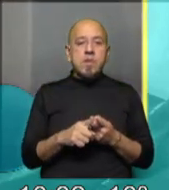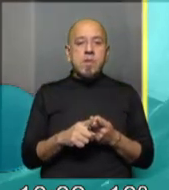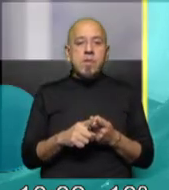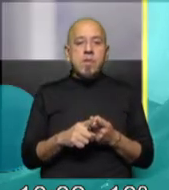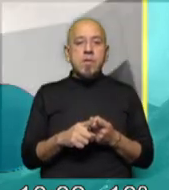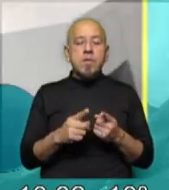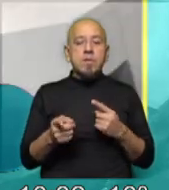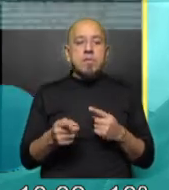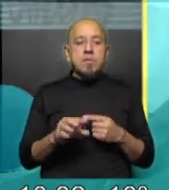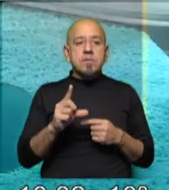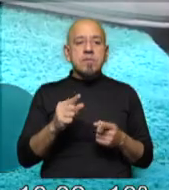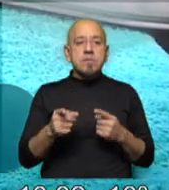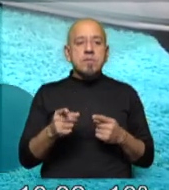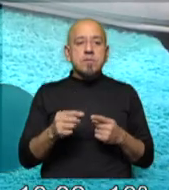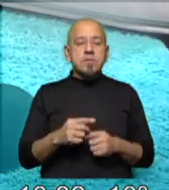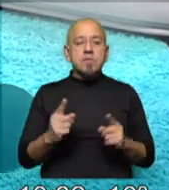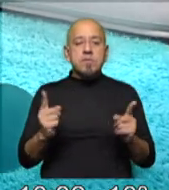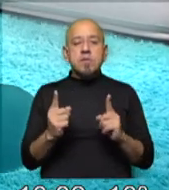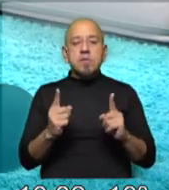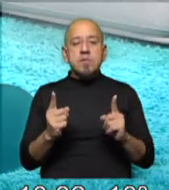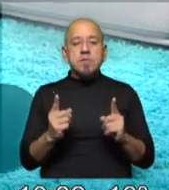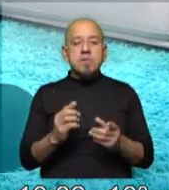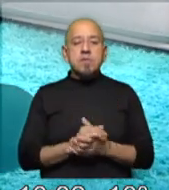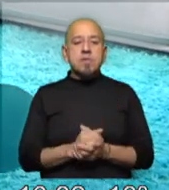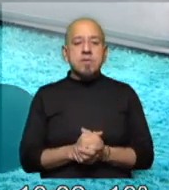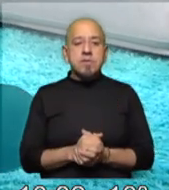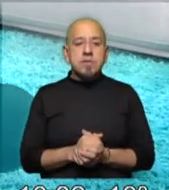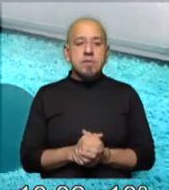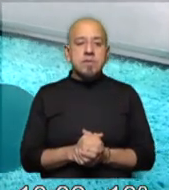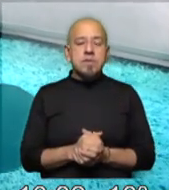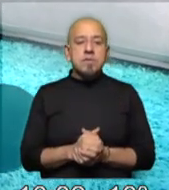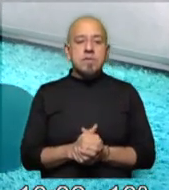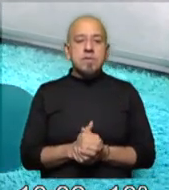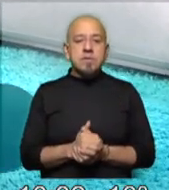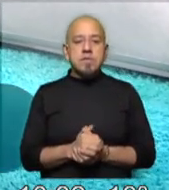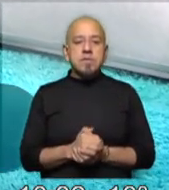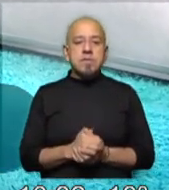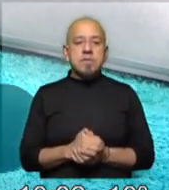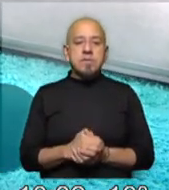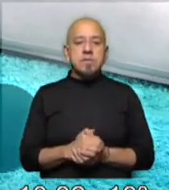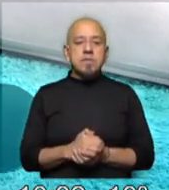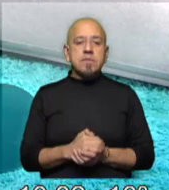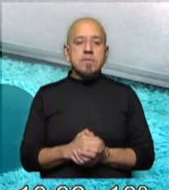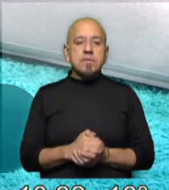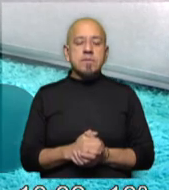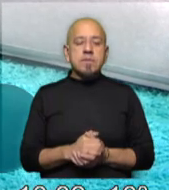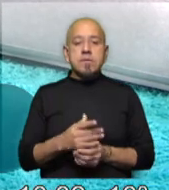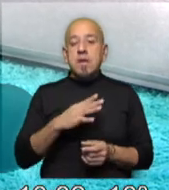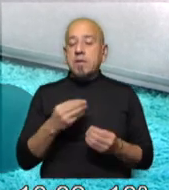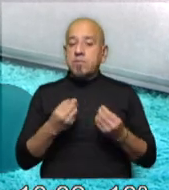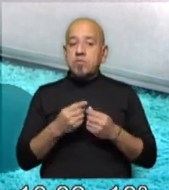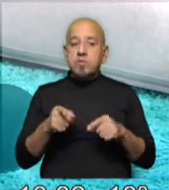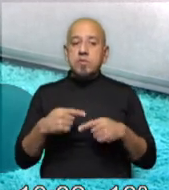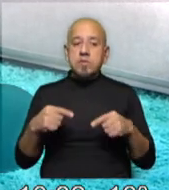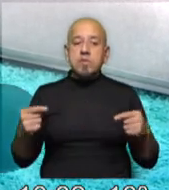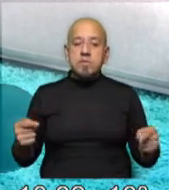Sí, tómese un ratito, son capítulos cortos. Tenés muchas cosas para hacer hoy. Bueno. Encontré la sexóloga y el cuervo. Ay, sí, mucha actividad. Verdad, tengo que ir a